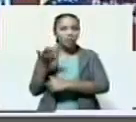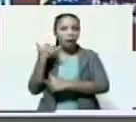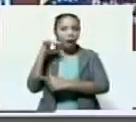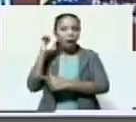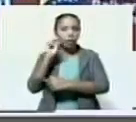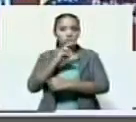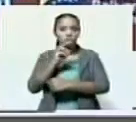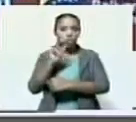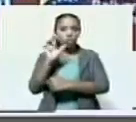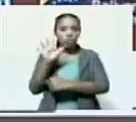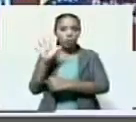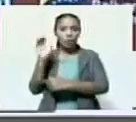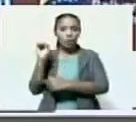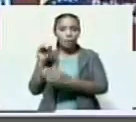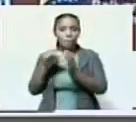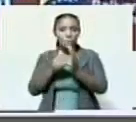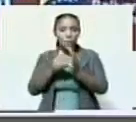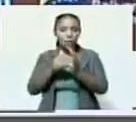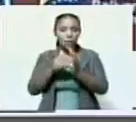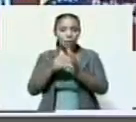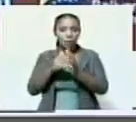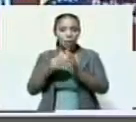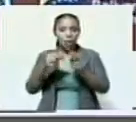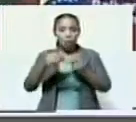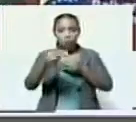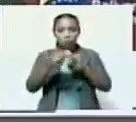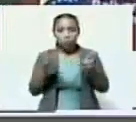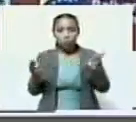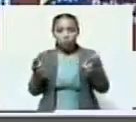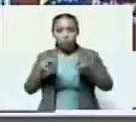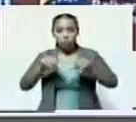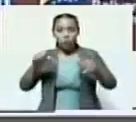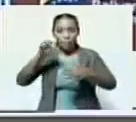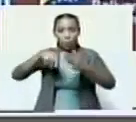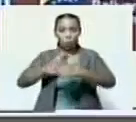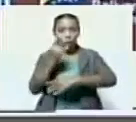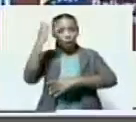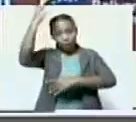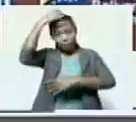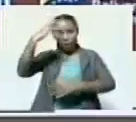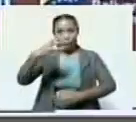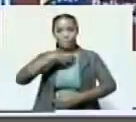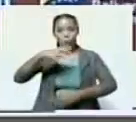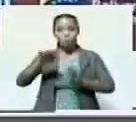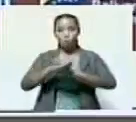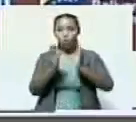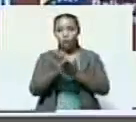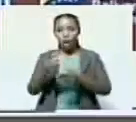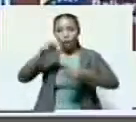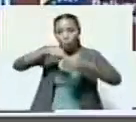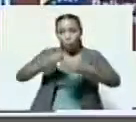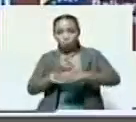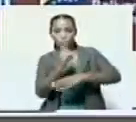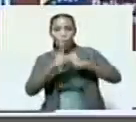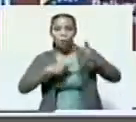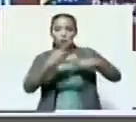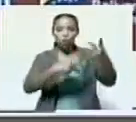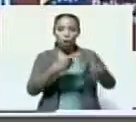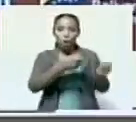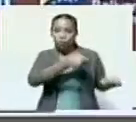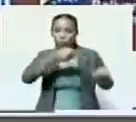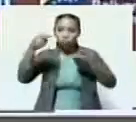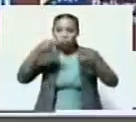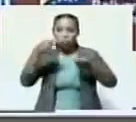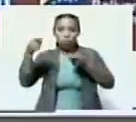de 250 mil hectáreas de cultivo. Es el rey, es el campeón mundial en cultivos, en producción y